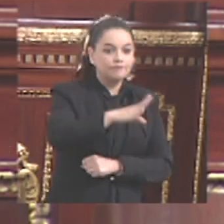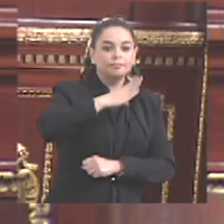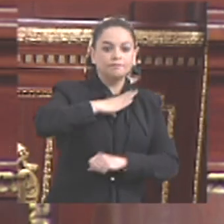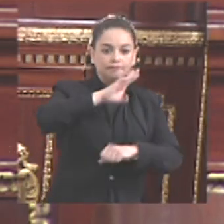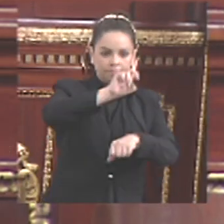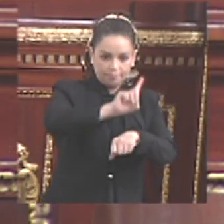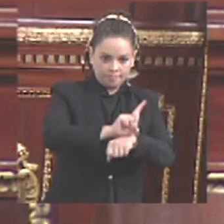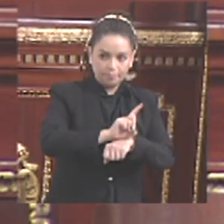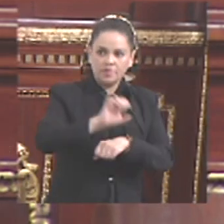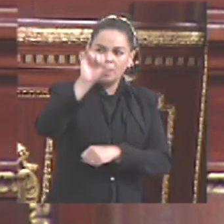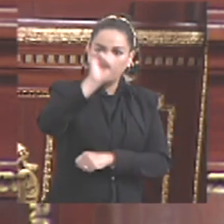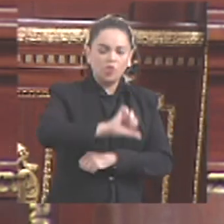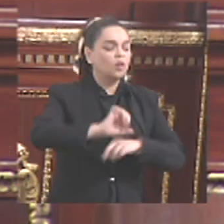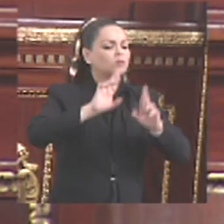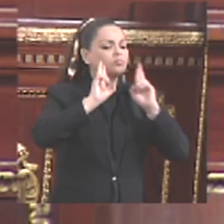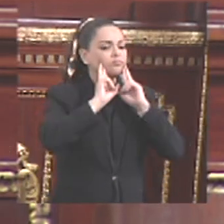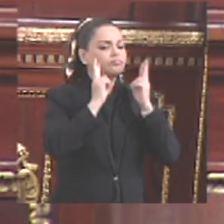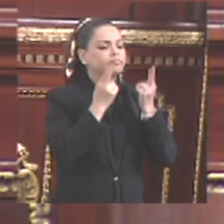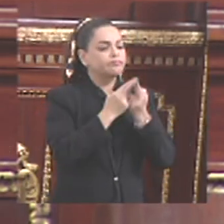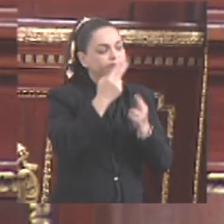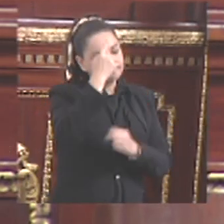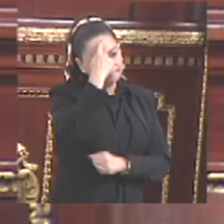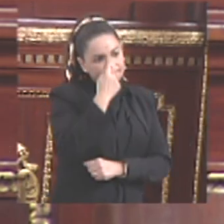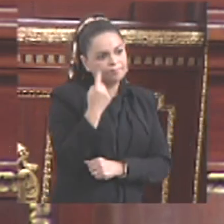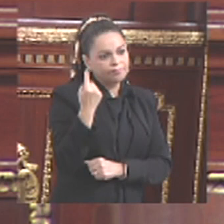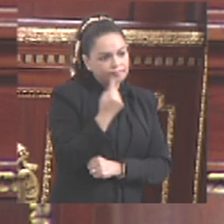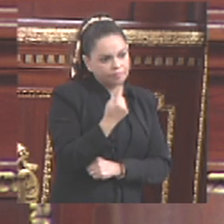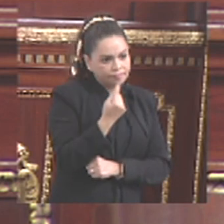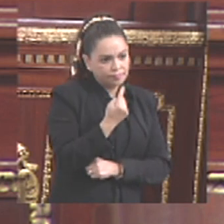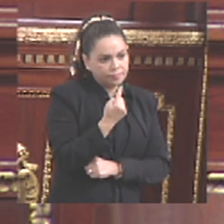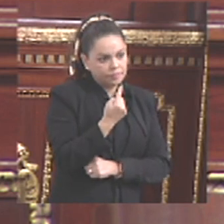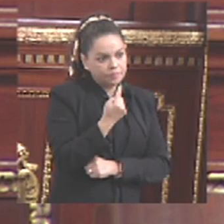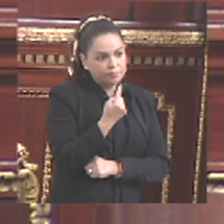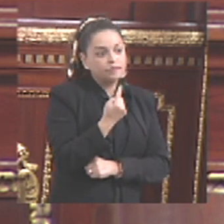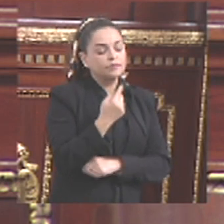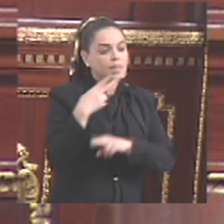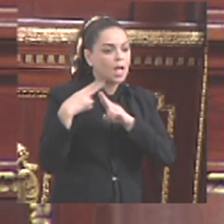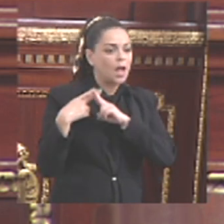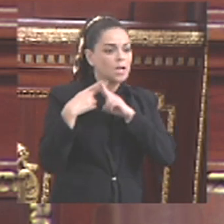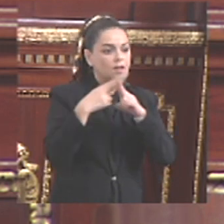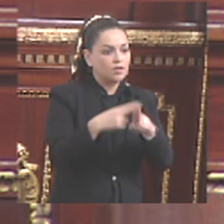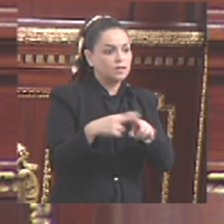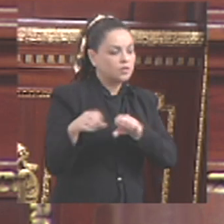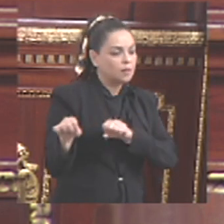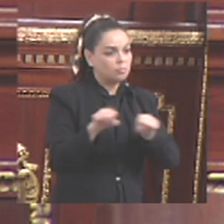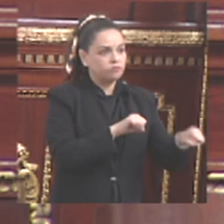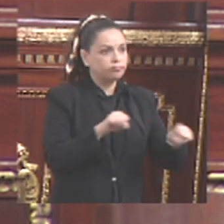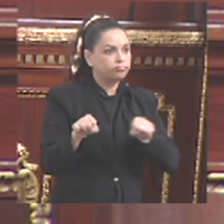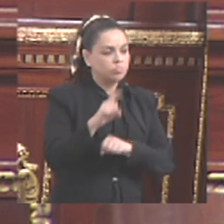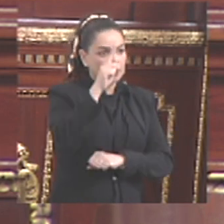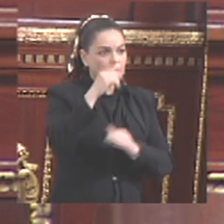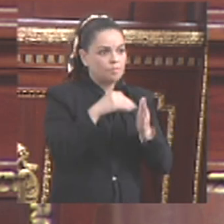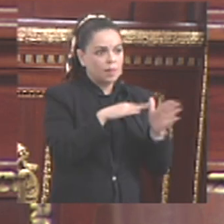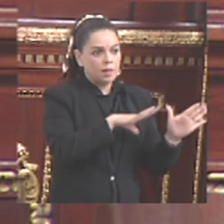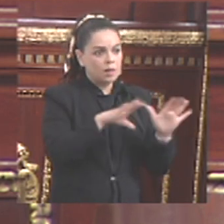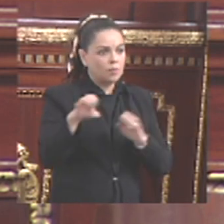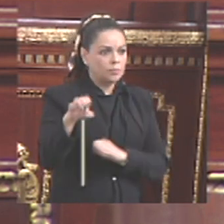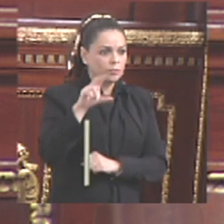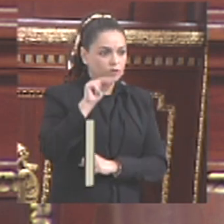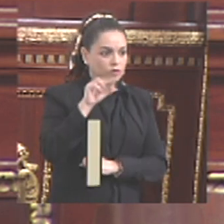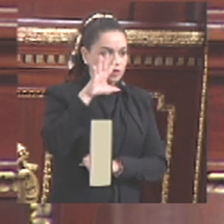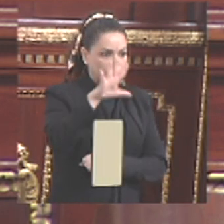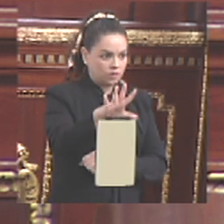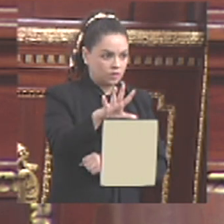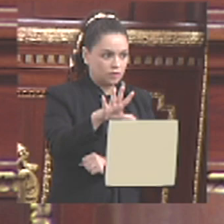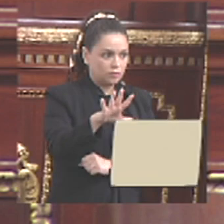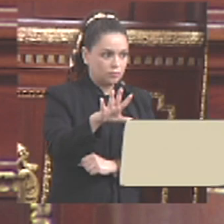aquí reunidos a fin de conmemorar el 38º aniversario del sismo de 1985 y el 6º aniversario del